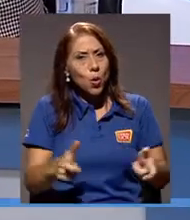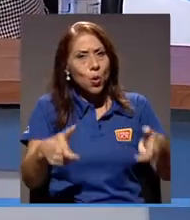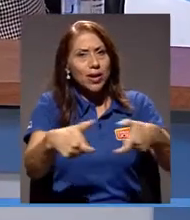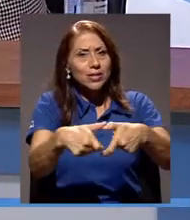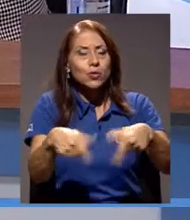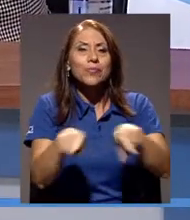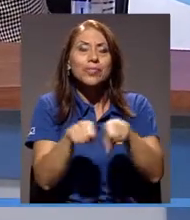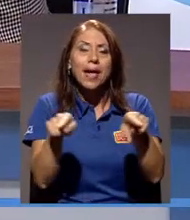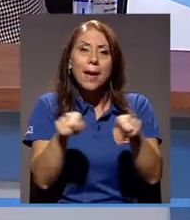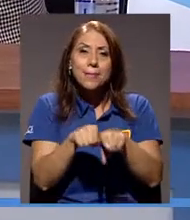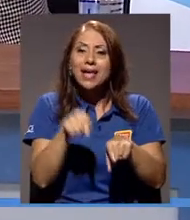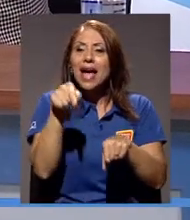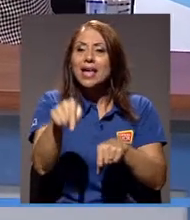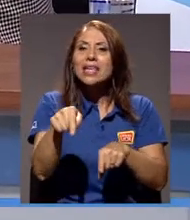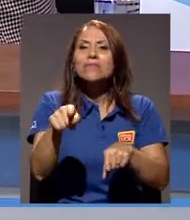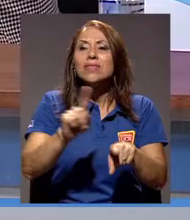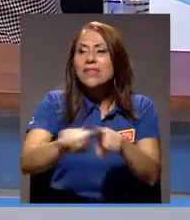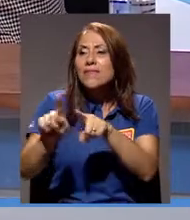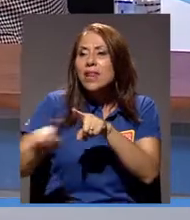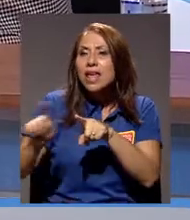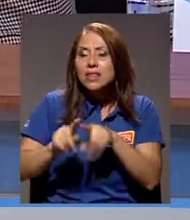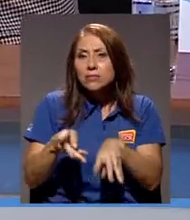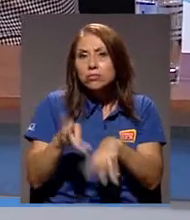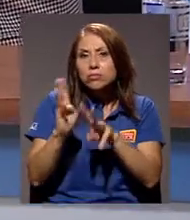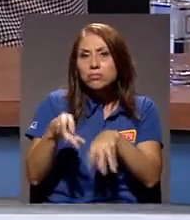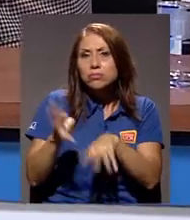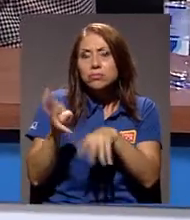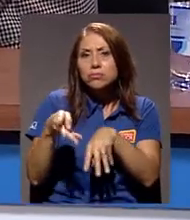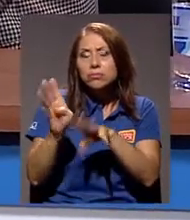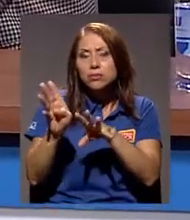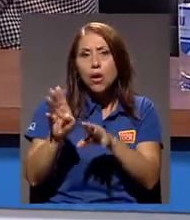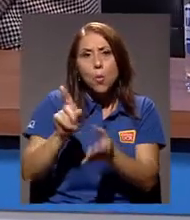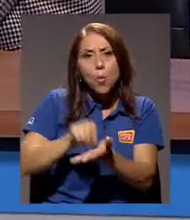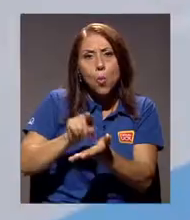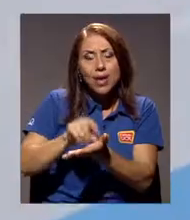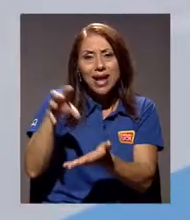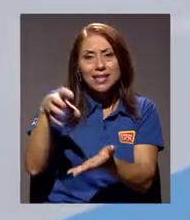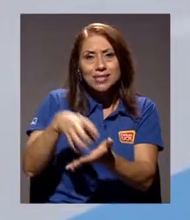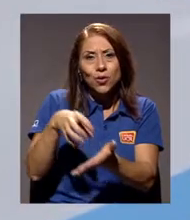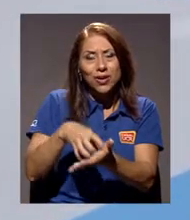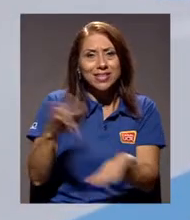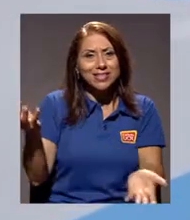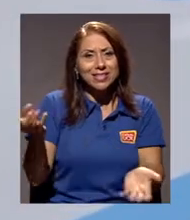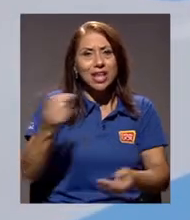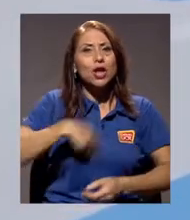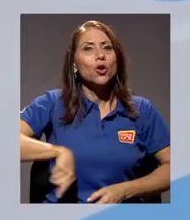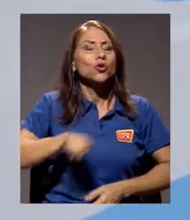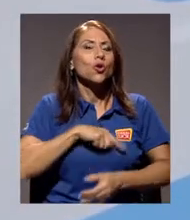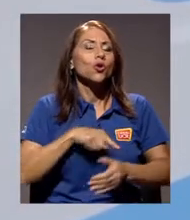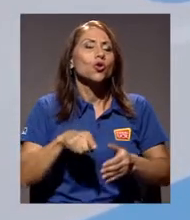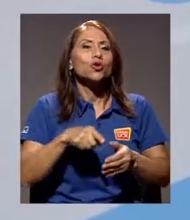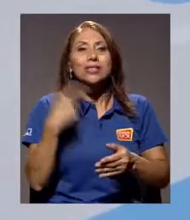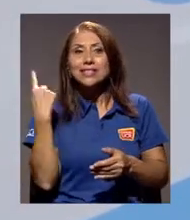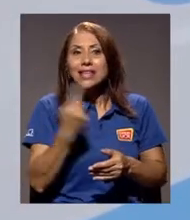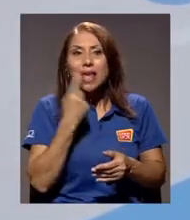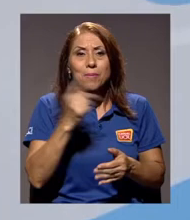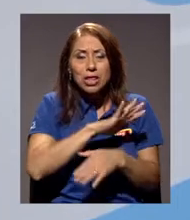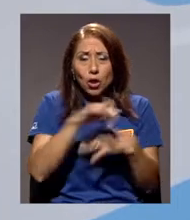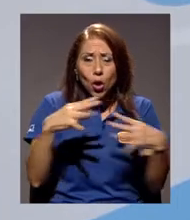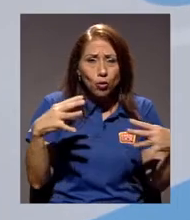además tenemos una sección de publicaciones somos muy intensos muy activos en publicaciones publicamos las memorias de los congresos